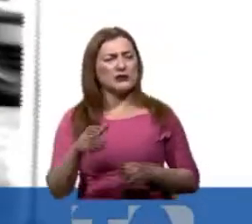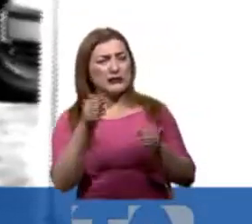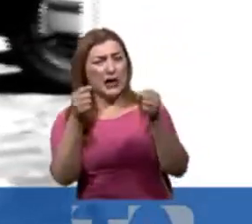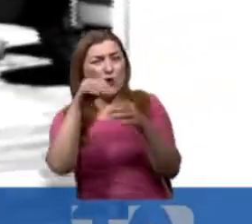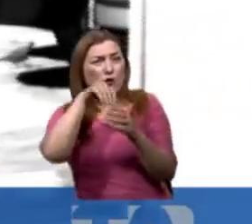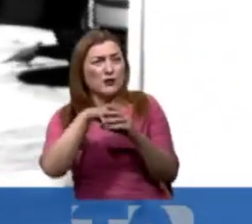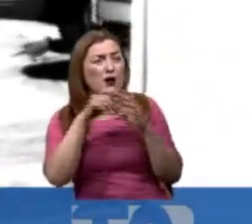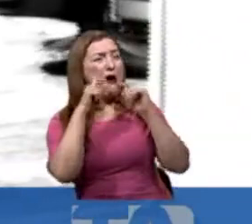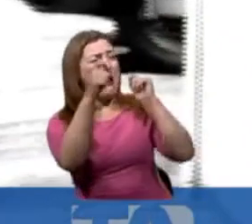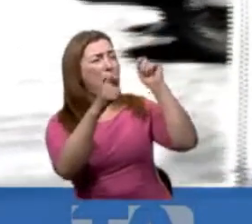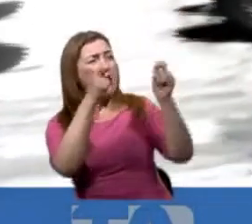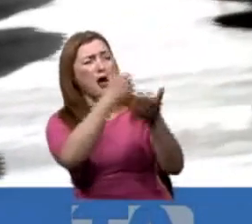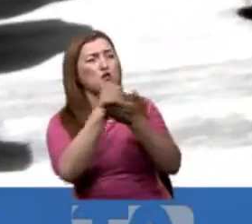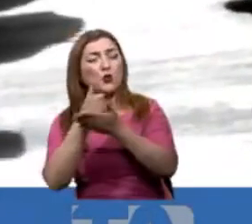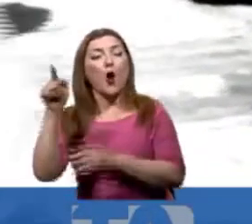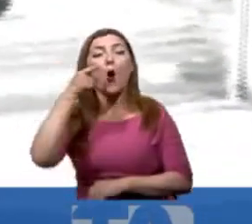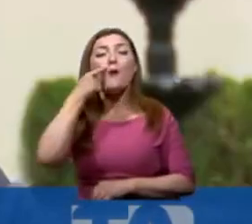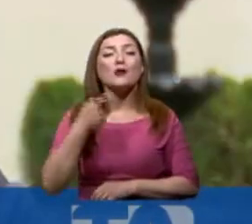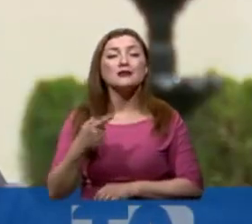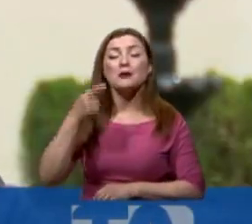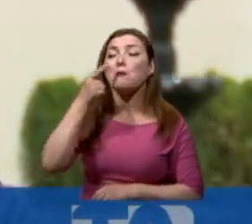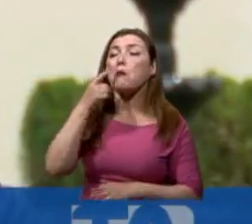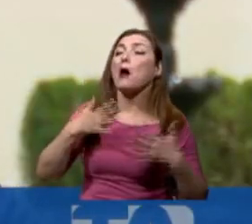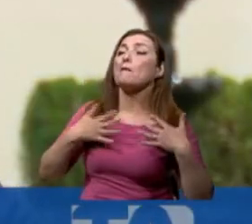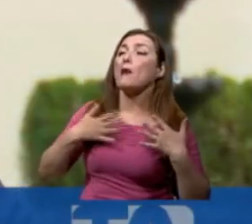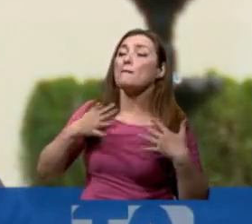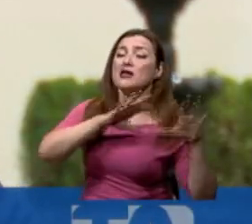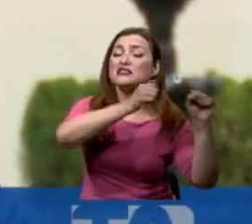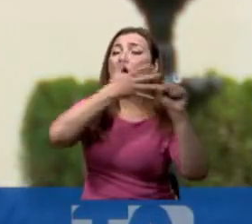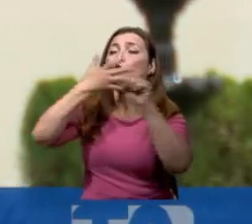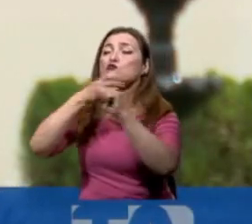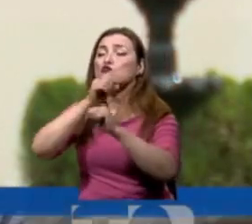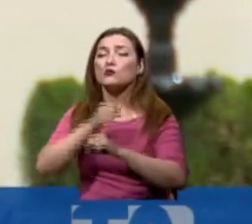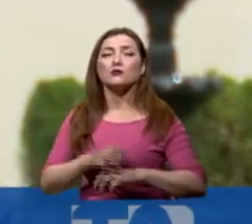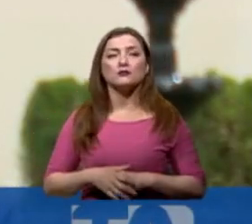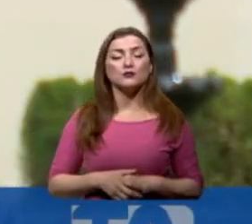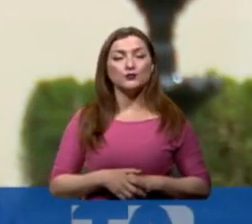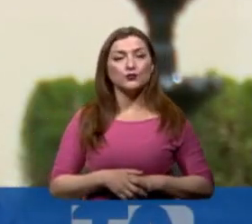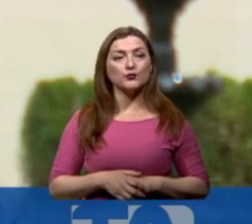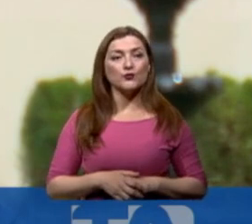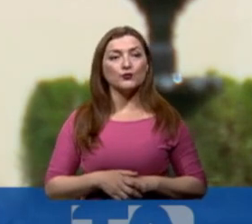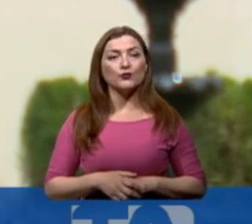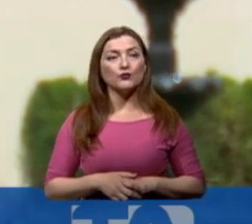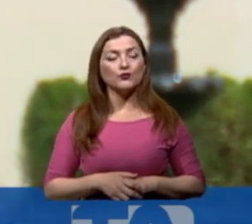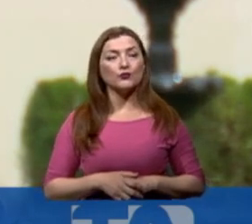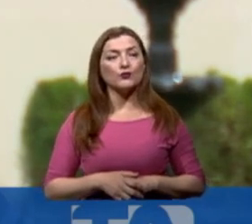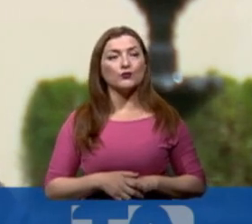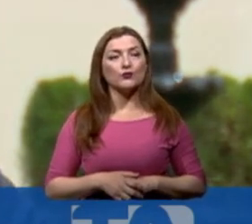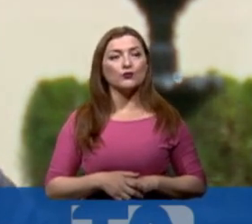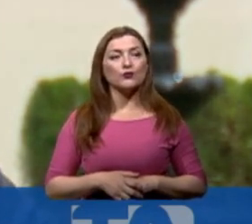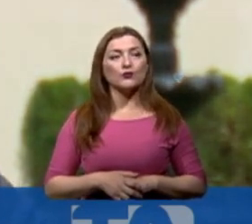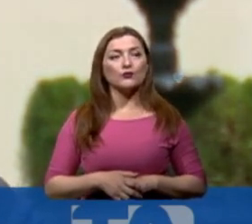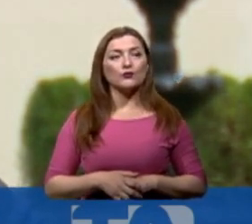El sujeto aseguraba que su padre fue secuestrado. El hijo también se encontraba en dicho vehículo, pero